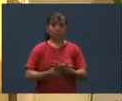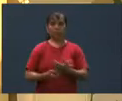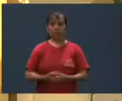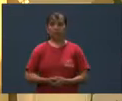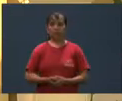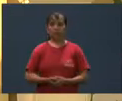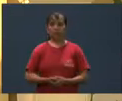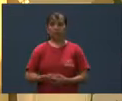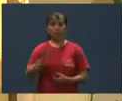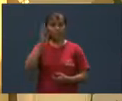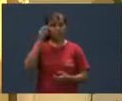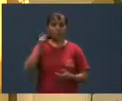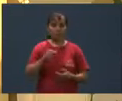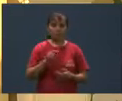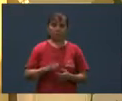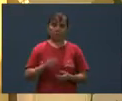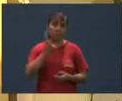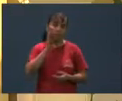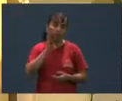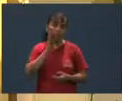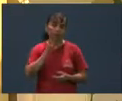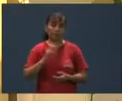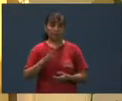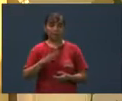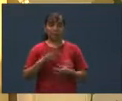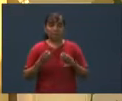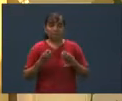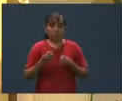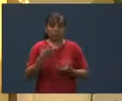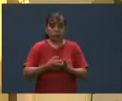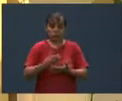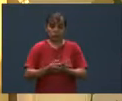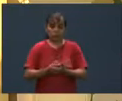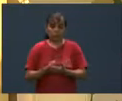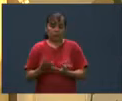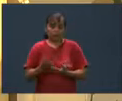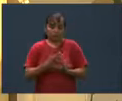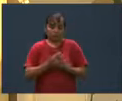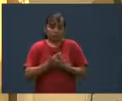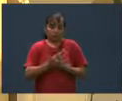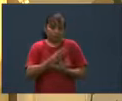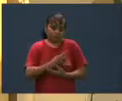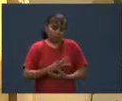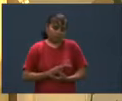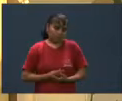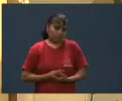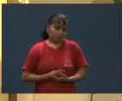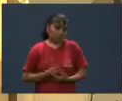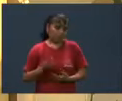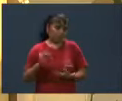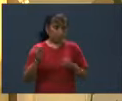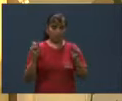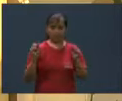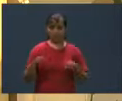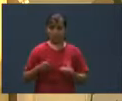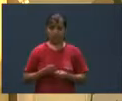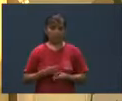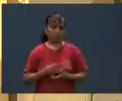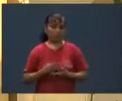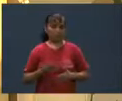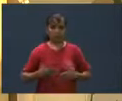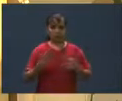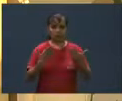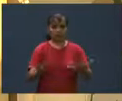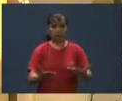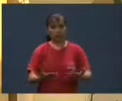fue entristecido porque era muy rico. Casi diciendo, bueno, ese paso pues no lo voy a poder dar, ese paso